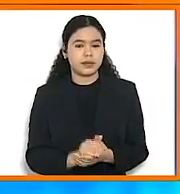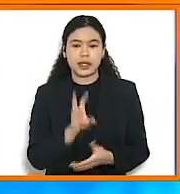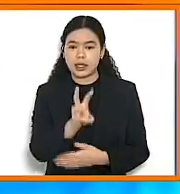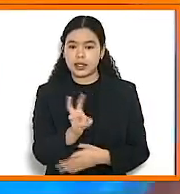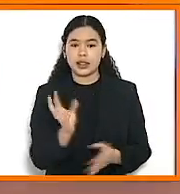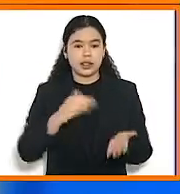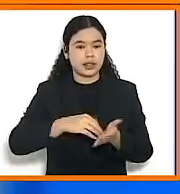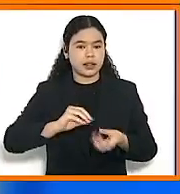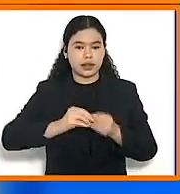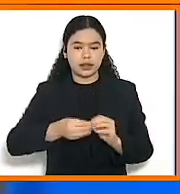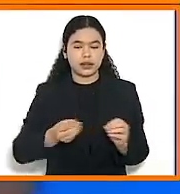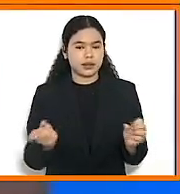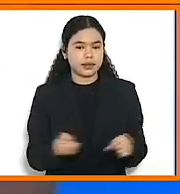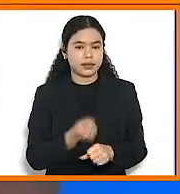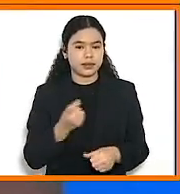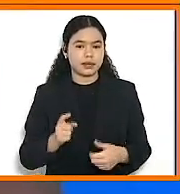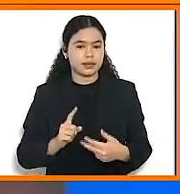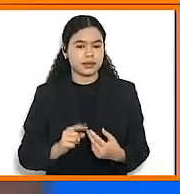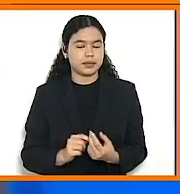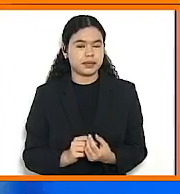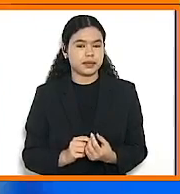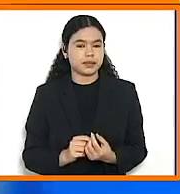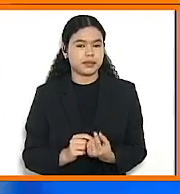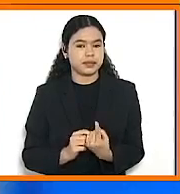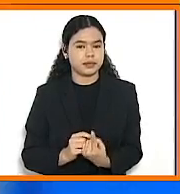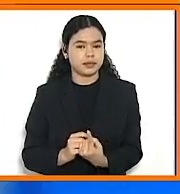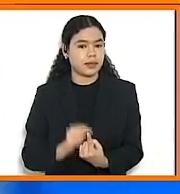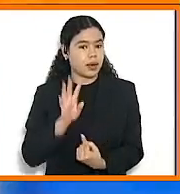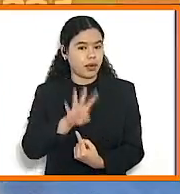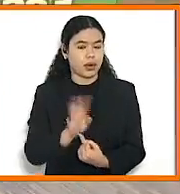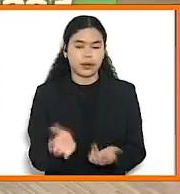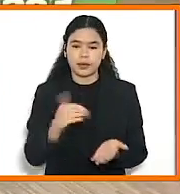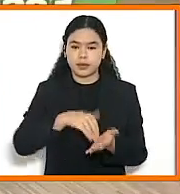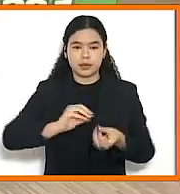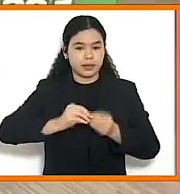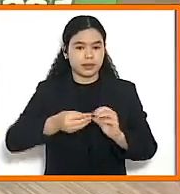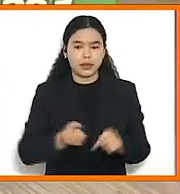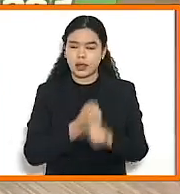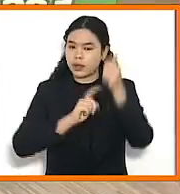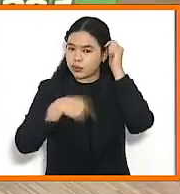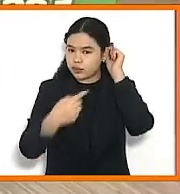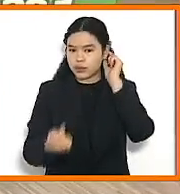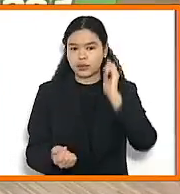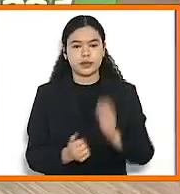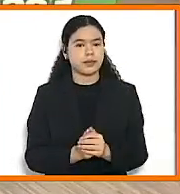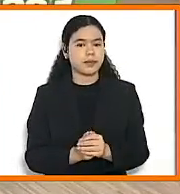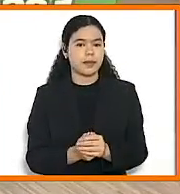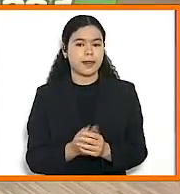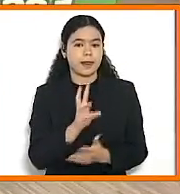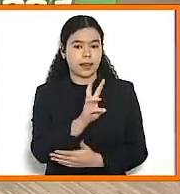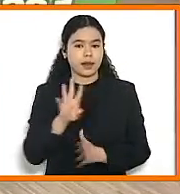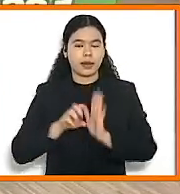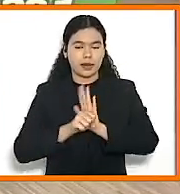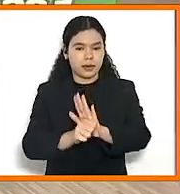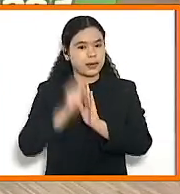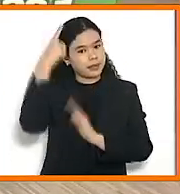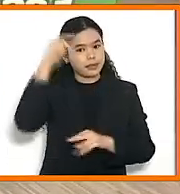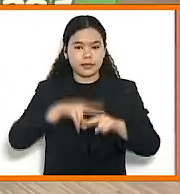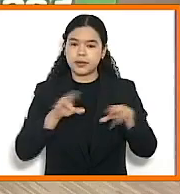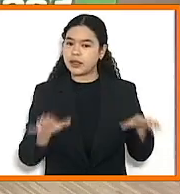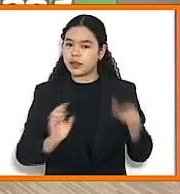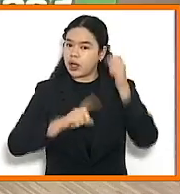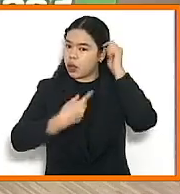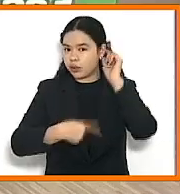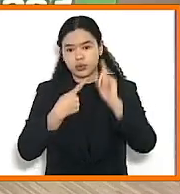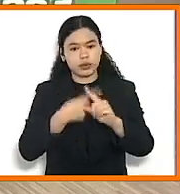6. Segundo dígito, 4, número favorecido 64 con su símbolo de sueños mueble. Si eres jugador para Multi X,